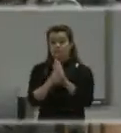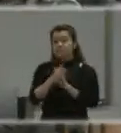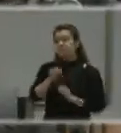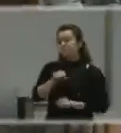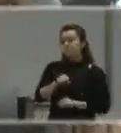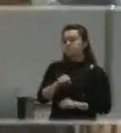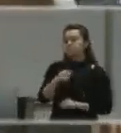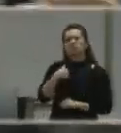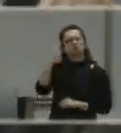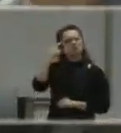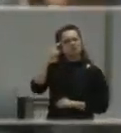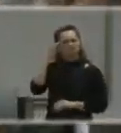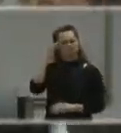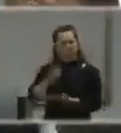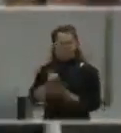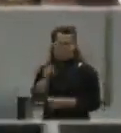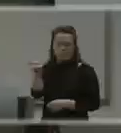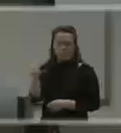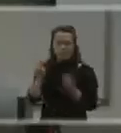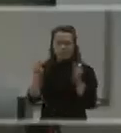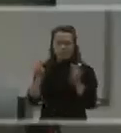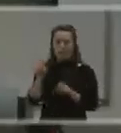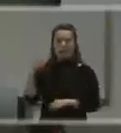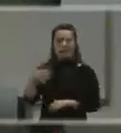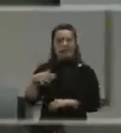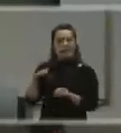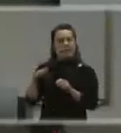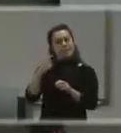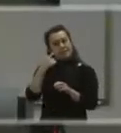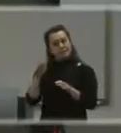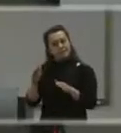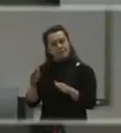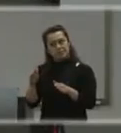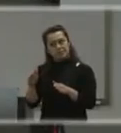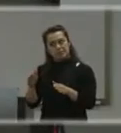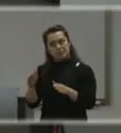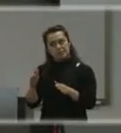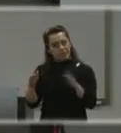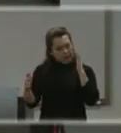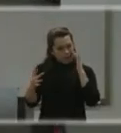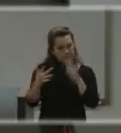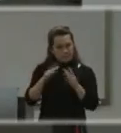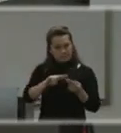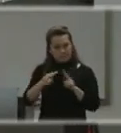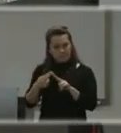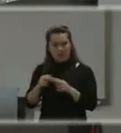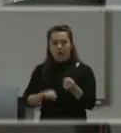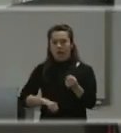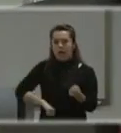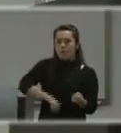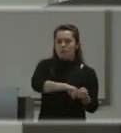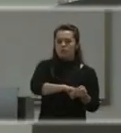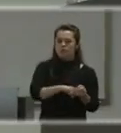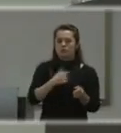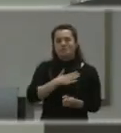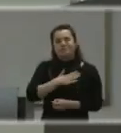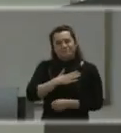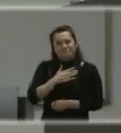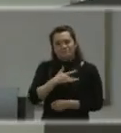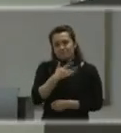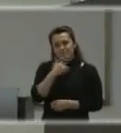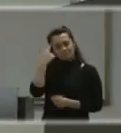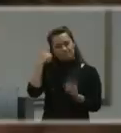Mira, es que creo que hay un tema que está como en referencia a los apoyos. A mí me preocupa mucho que